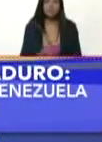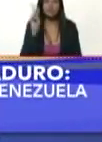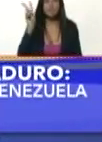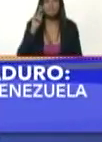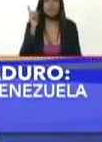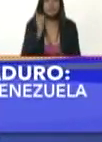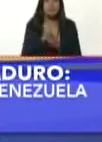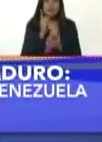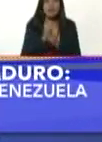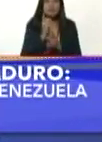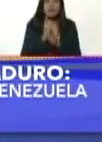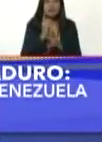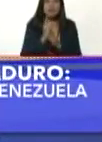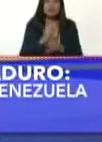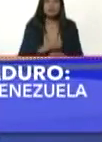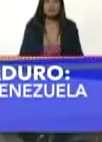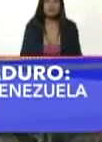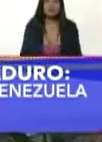Challenge. Venezuela Challenge.